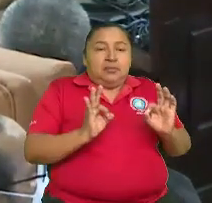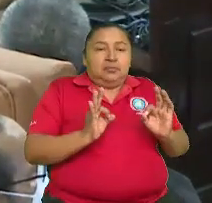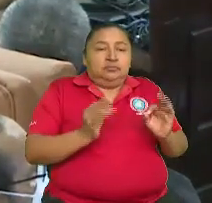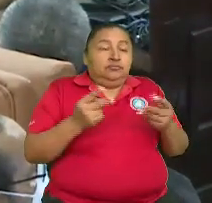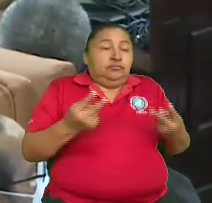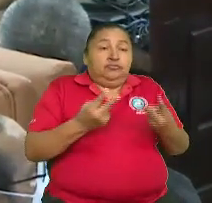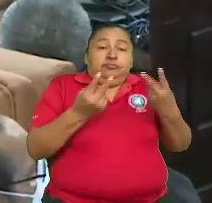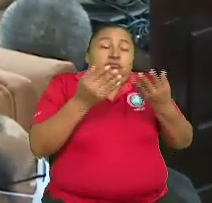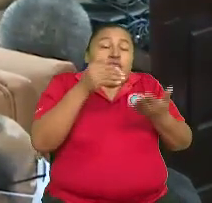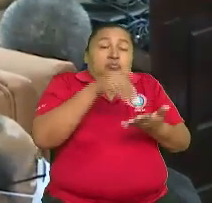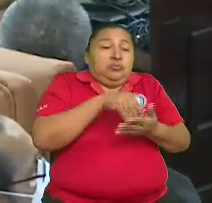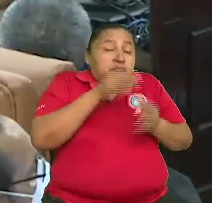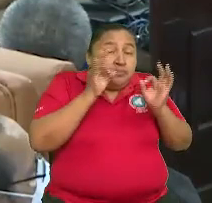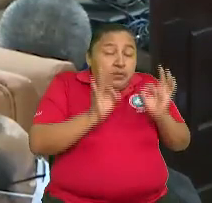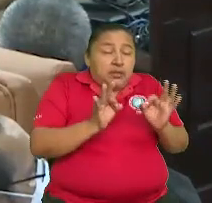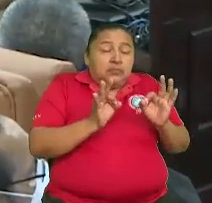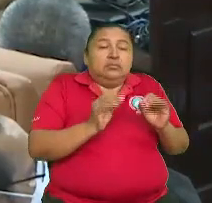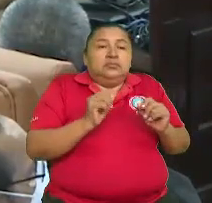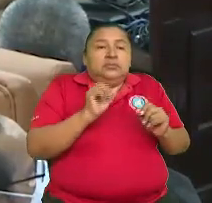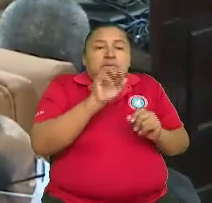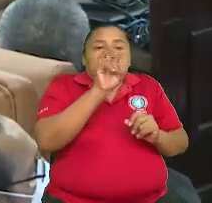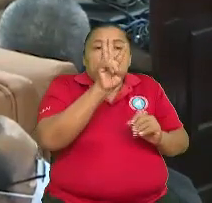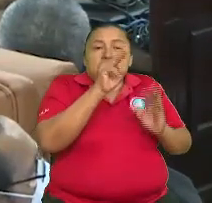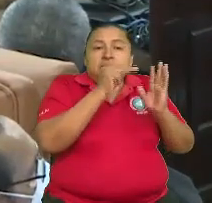hasta la fecha,